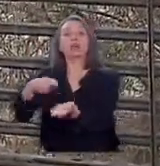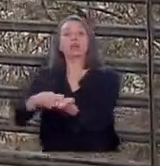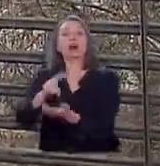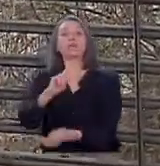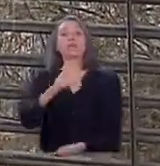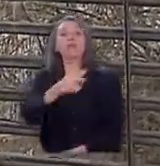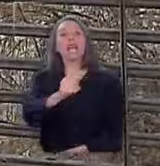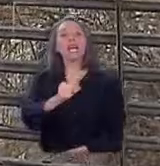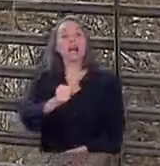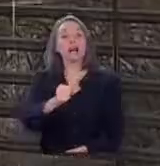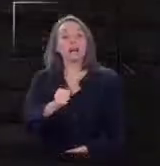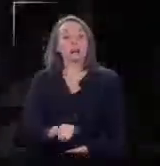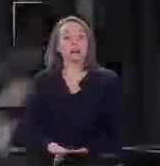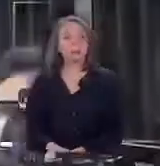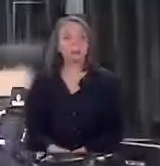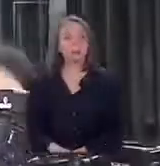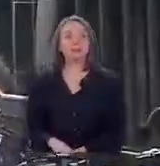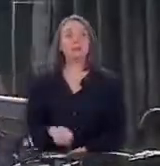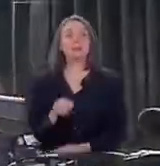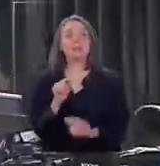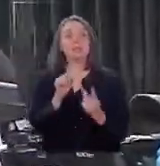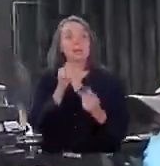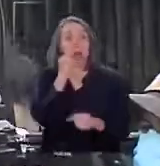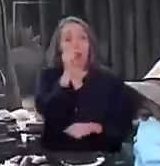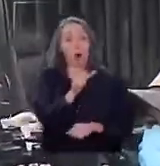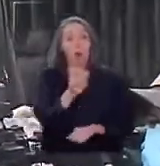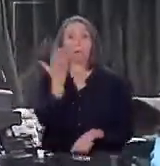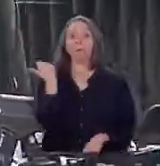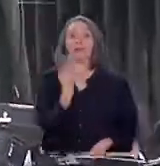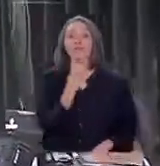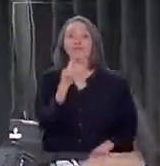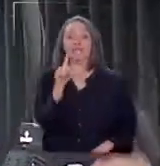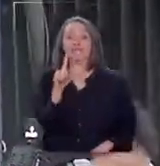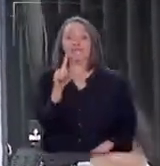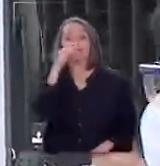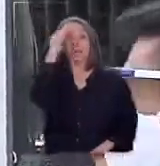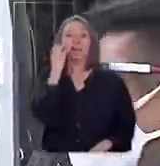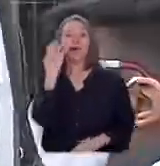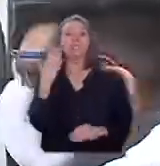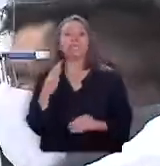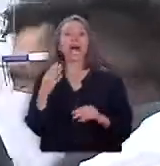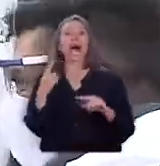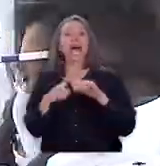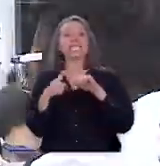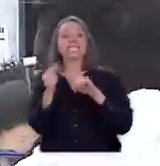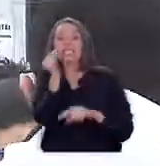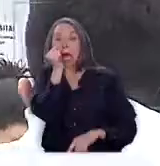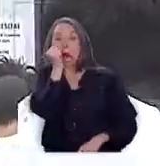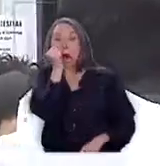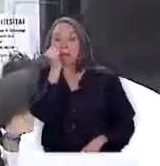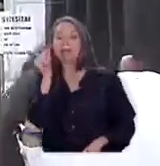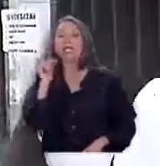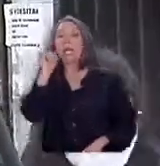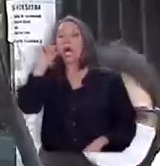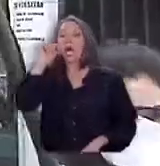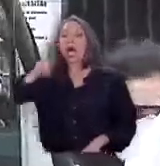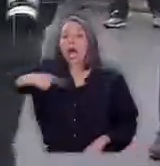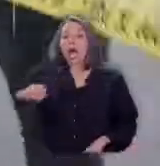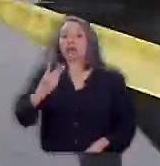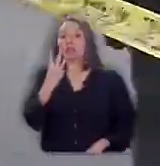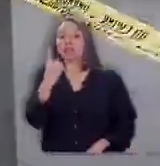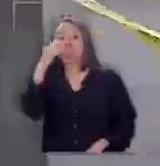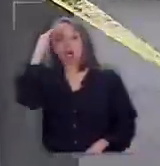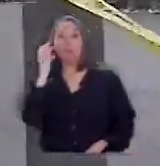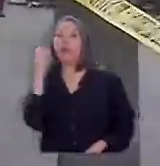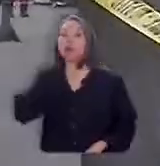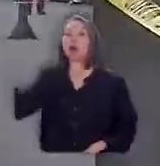a realizar compras esta persona se hizo el examen el día 27 de mayo dieron el resultado del día 31